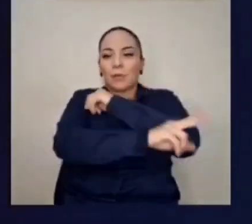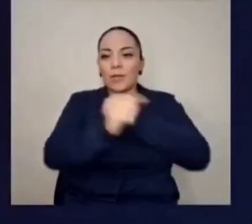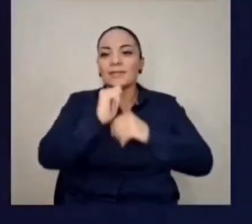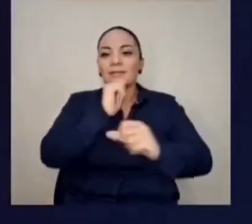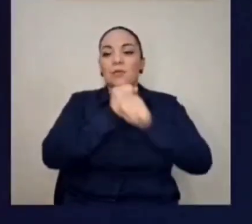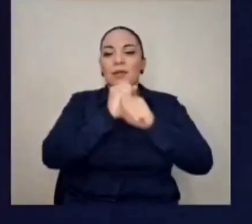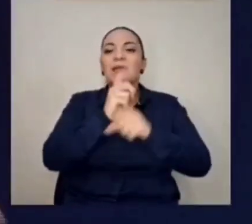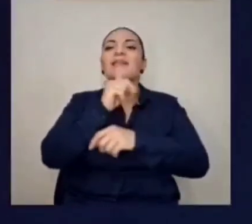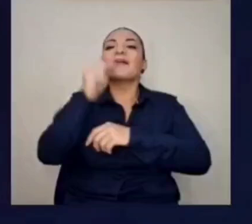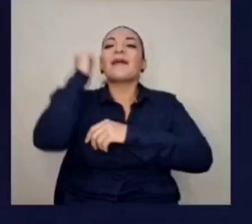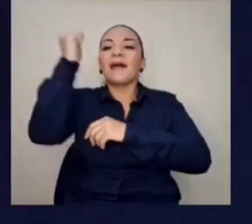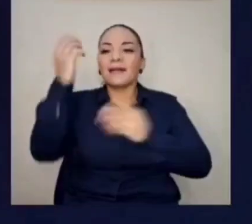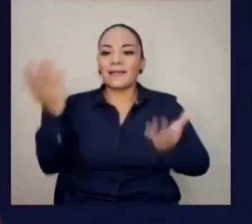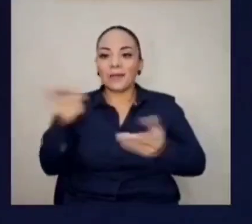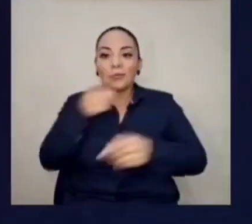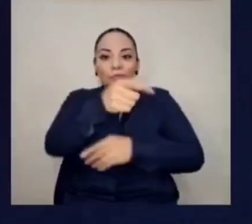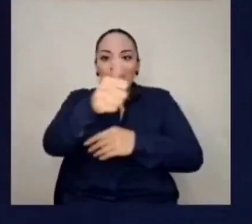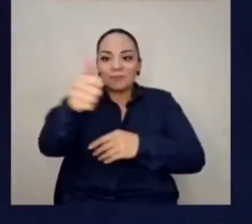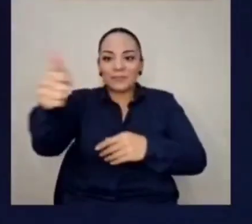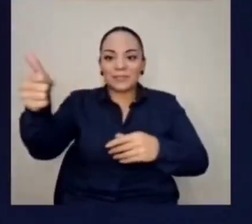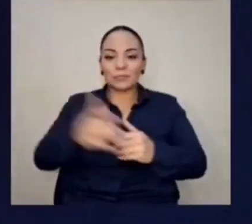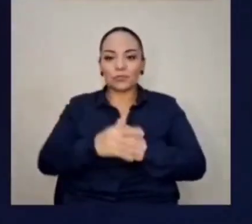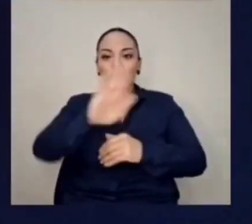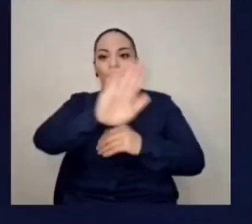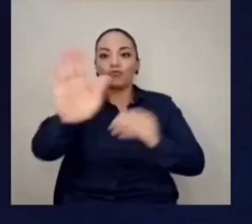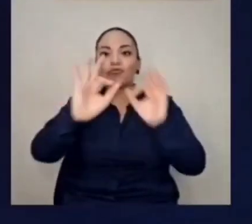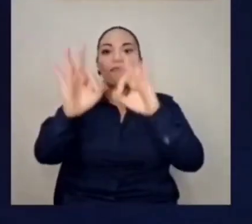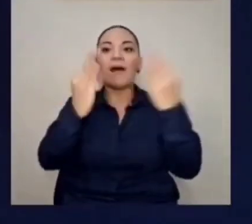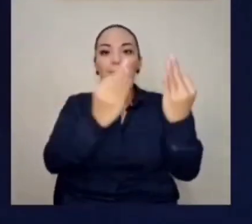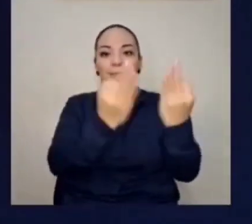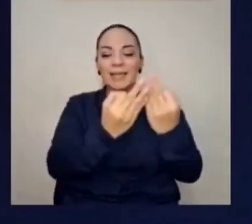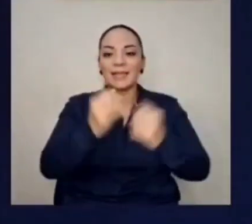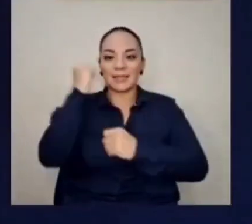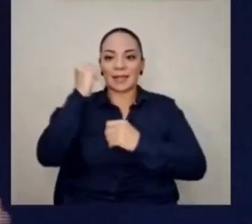ganar? Ustedes y sus familias.